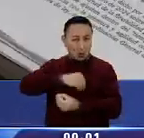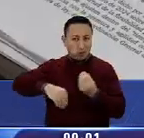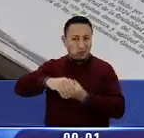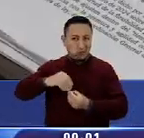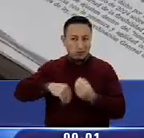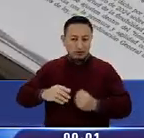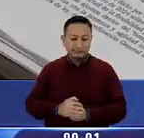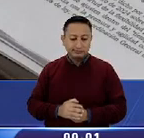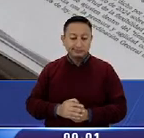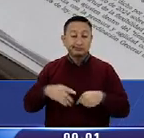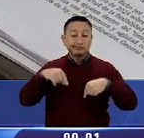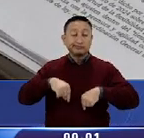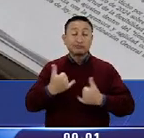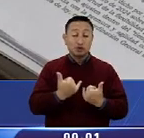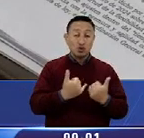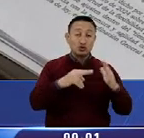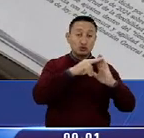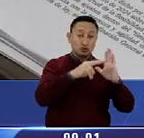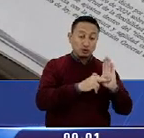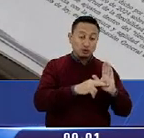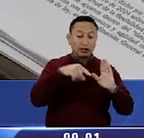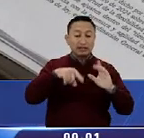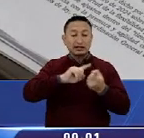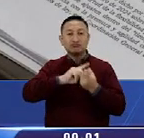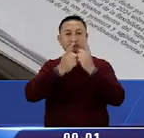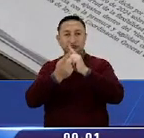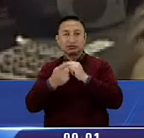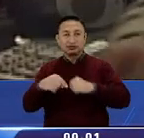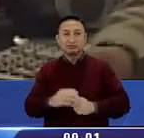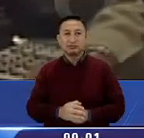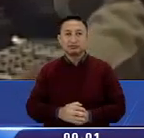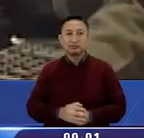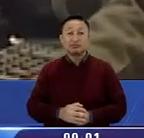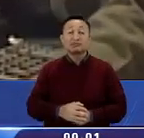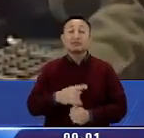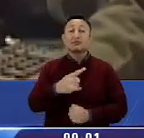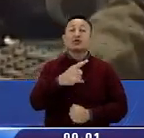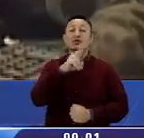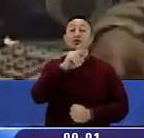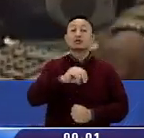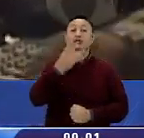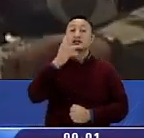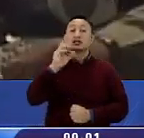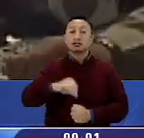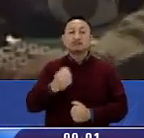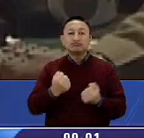busca reemplazar a la normativa vigente desde el 2016 con el objetivo de